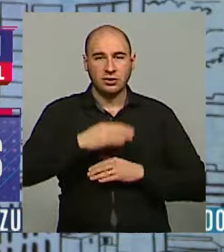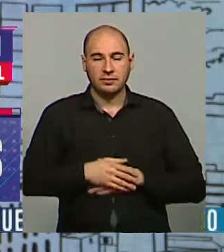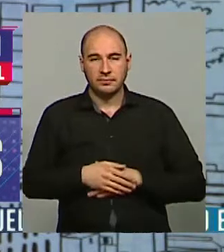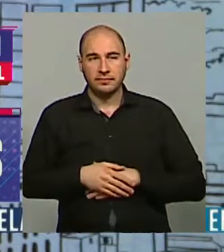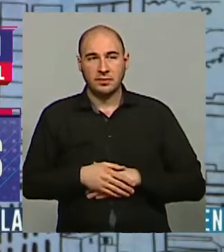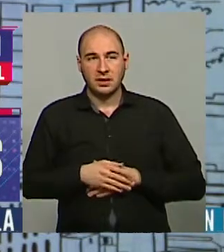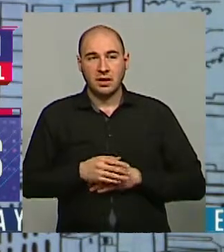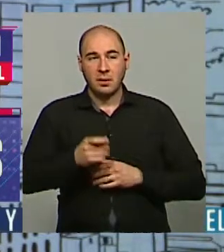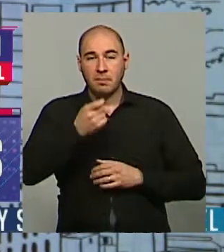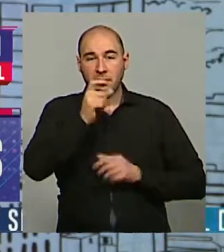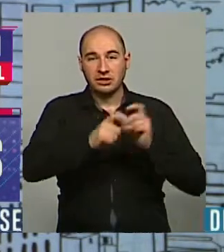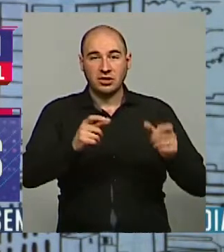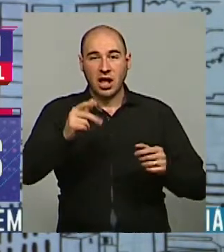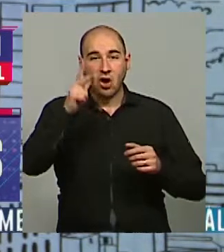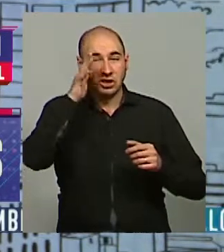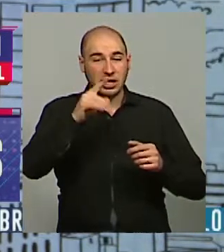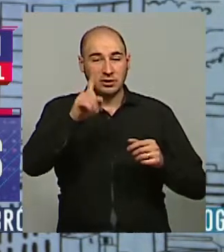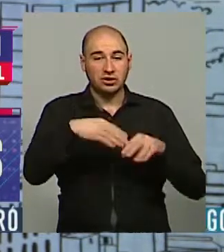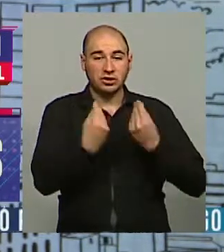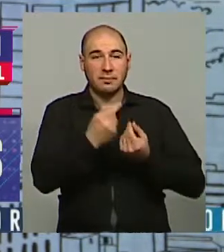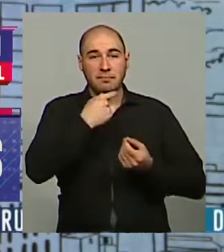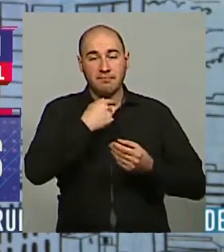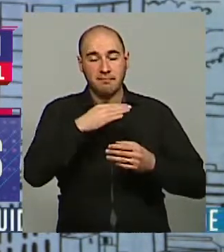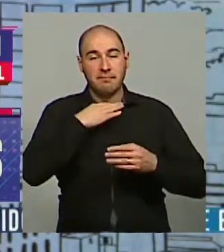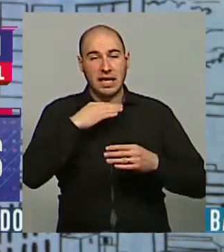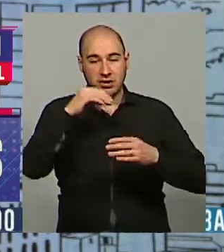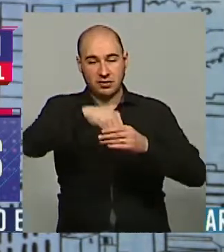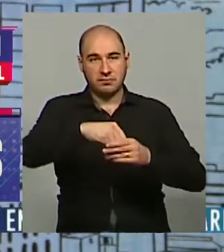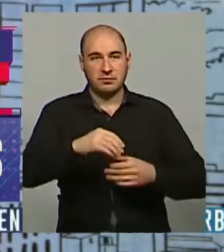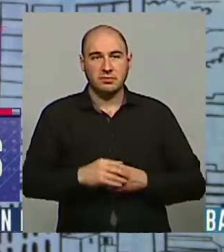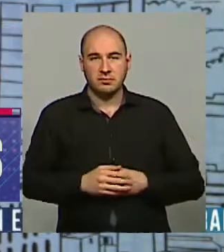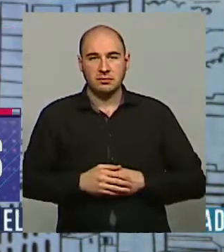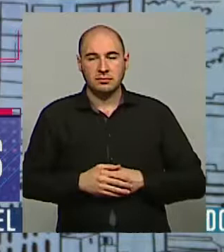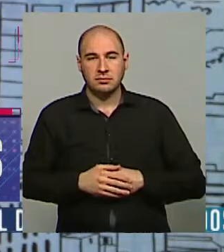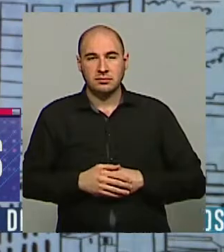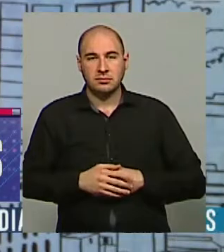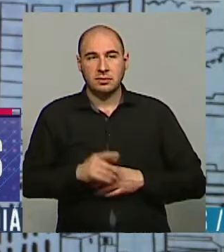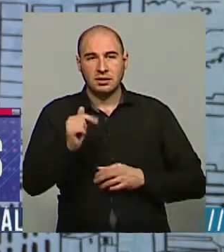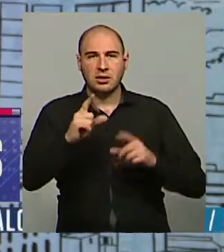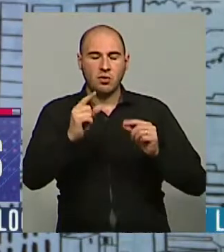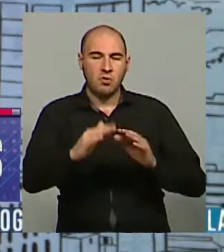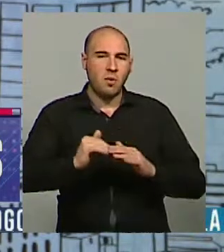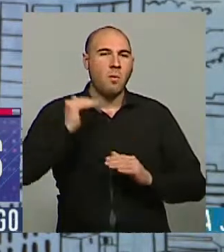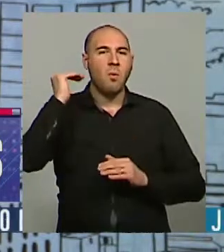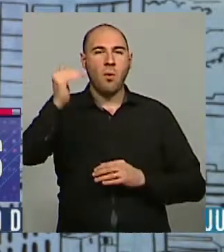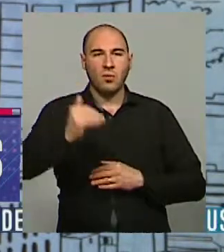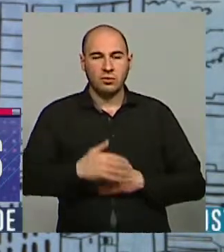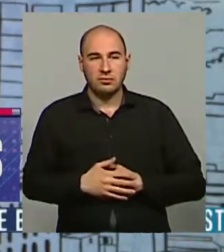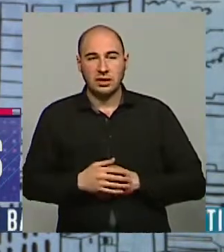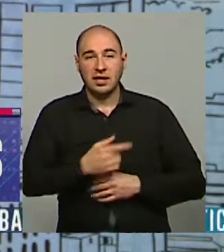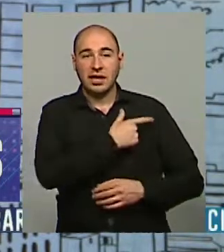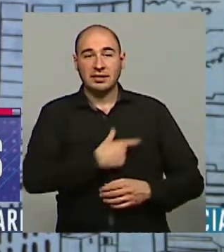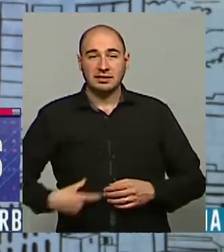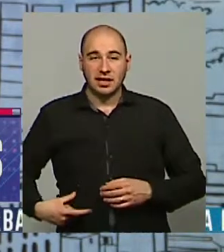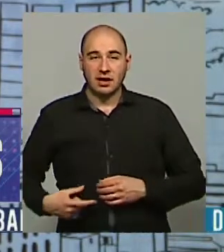donde 8 de cada 10 son latinos. O sea, es muy fuerte ese número, y obviamente el